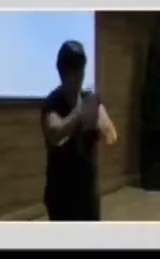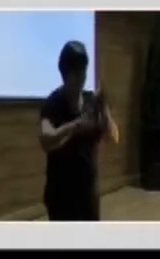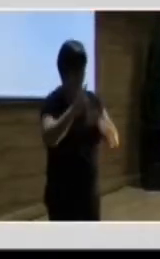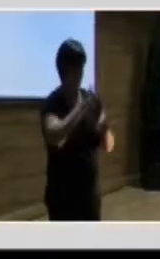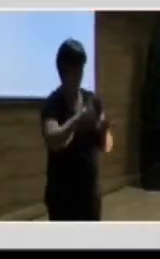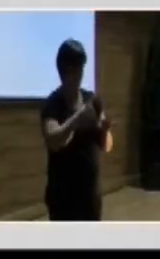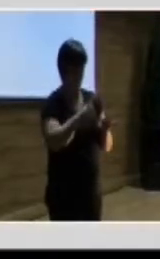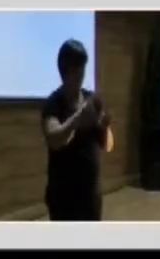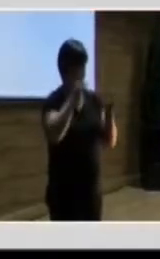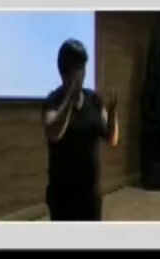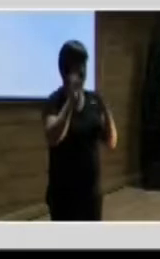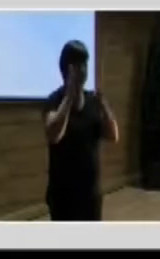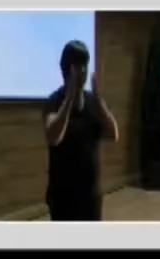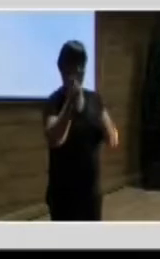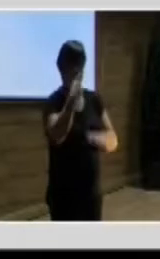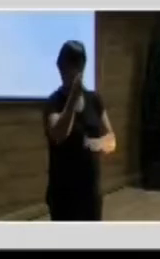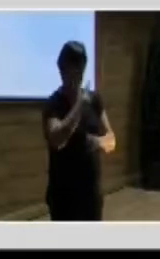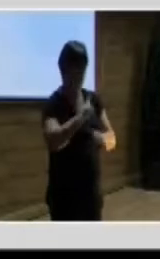etcétera.